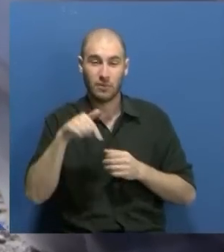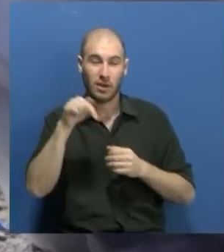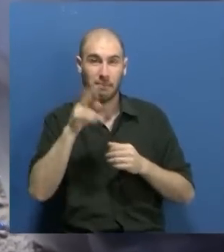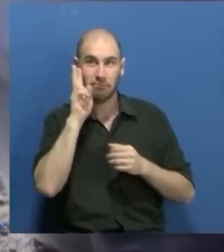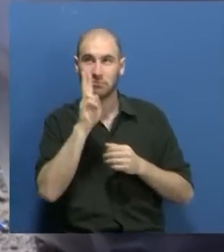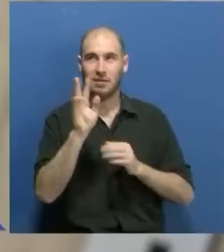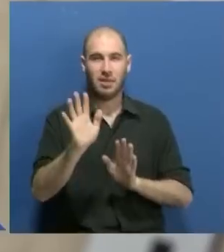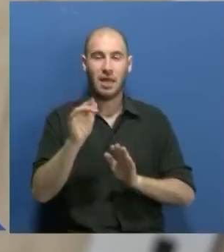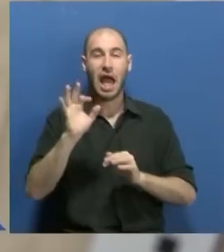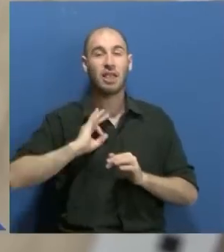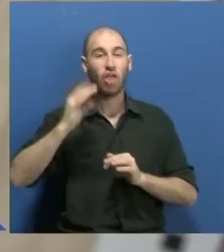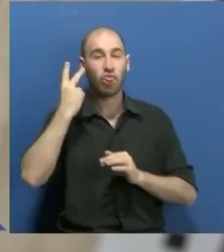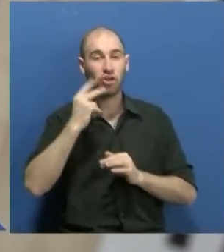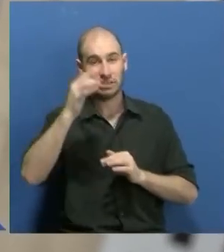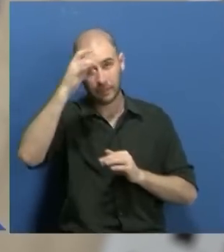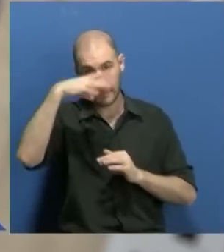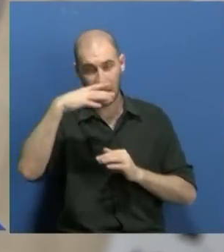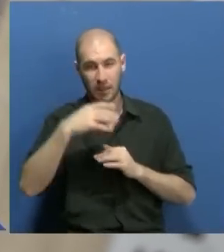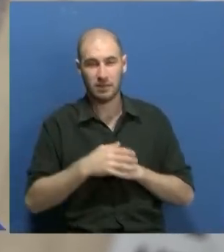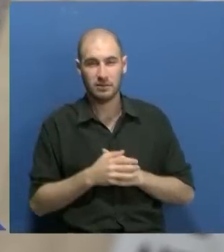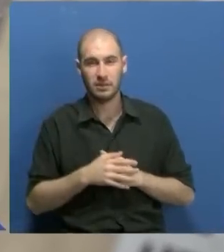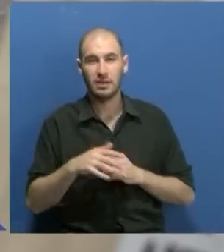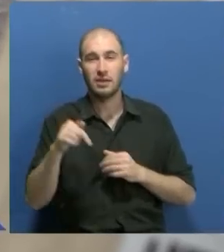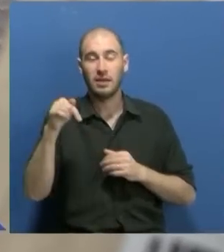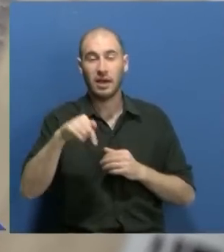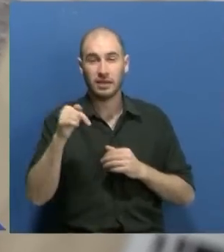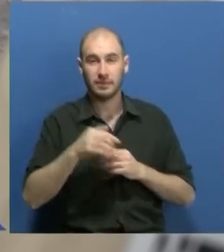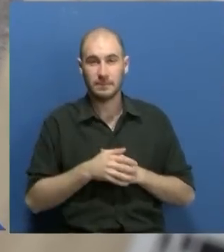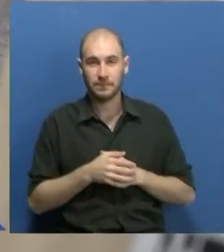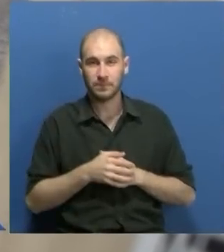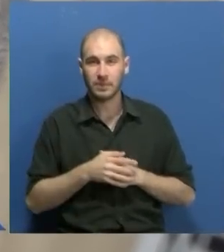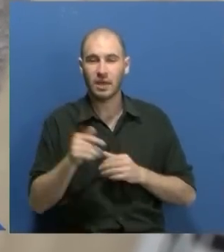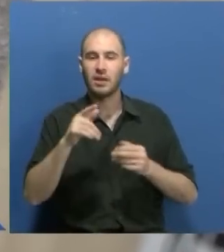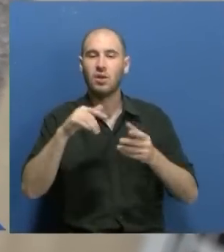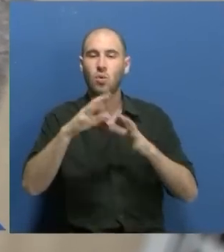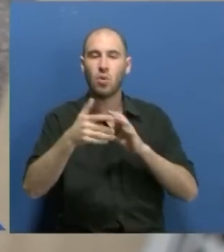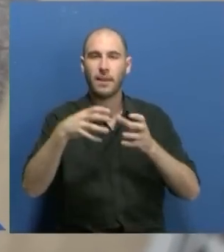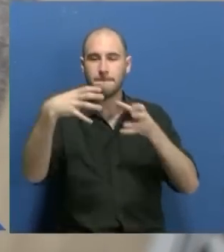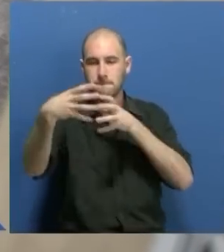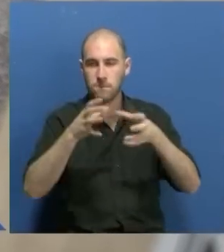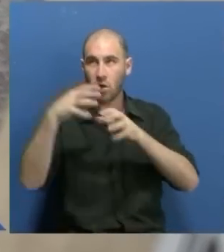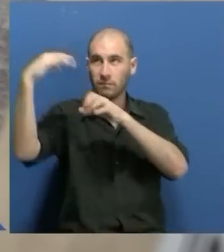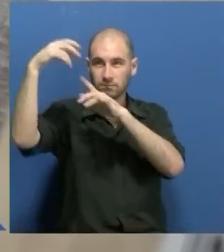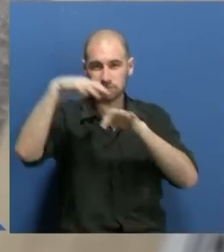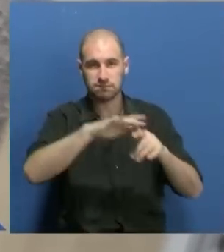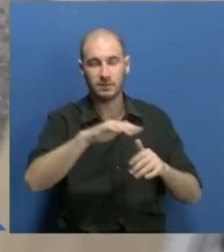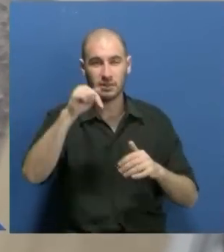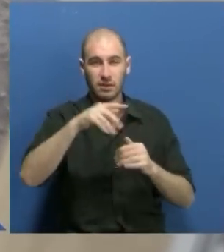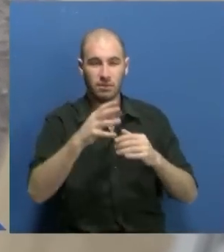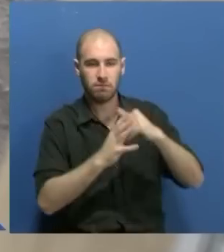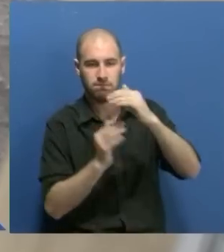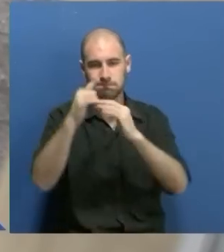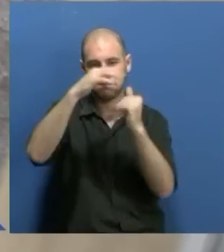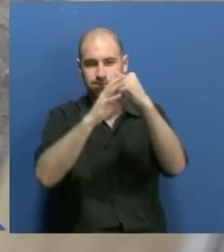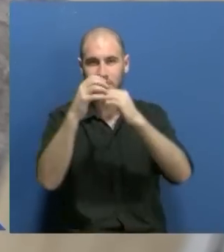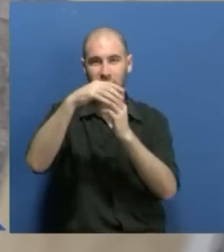mirarlo. Y hace 12.000 años atrás una parte importante de ese cerro cae, ¿sí?, y genera una enorme cantidad de bloques enormes que se ponen uno sobre otro